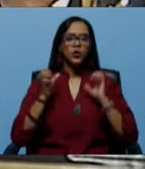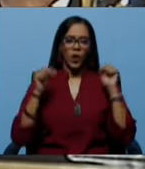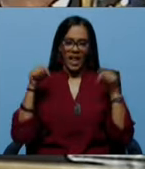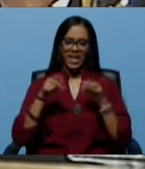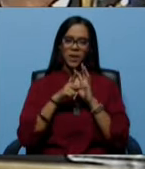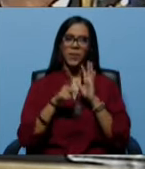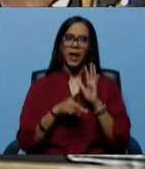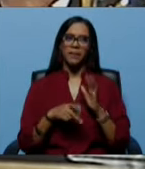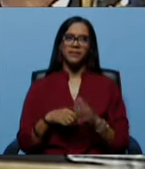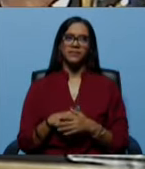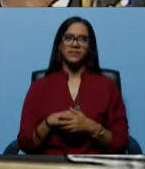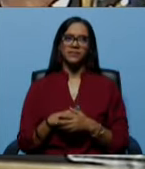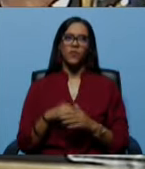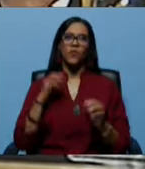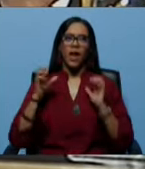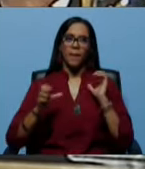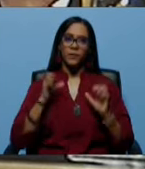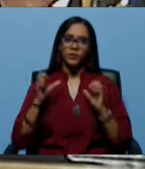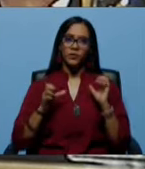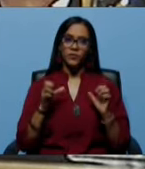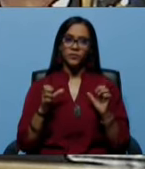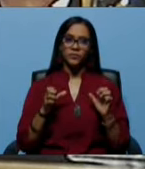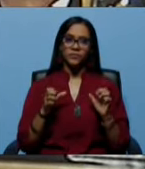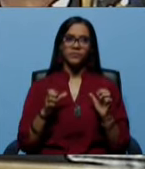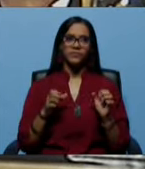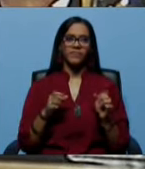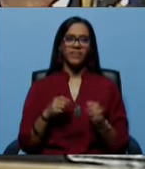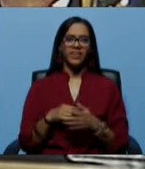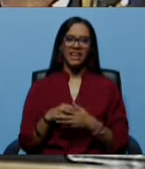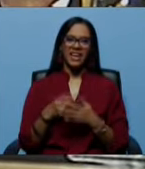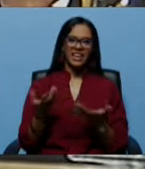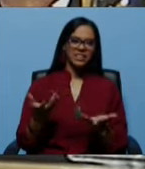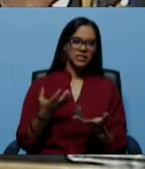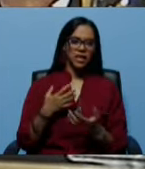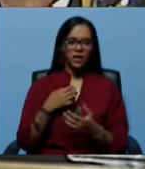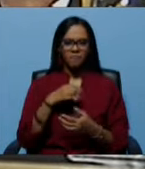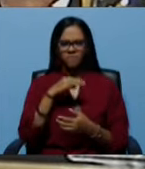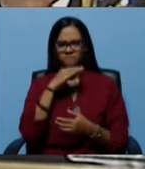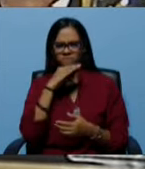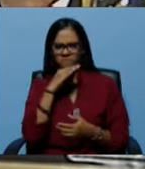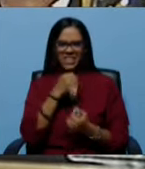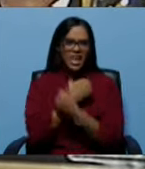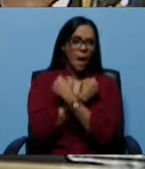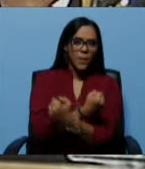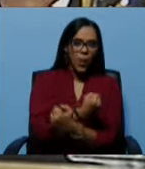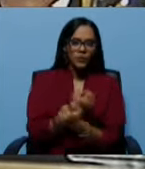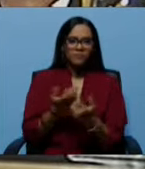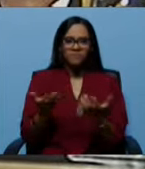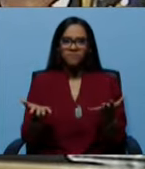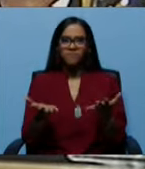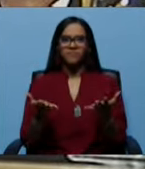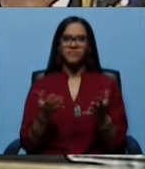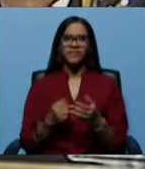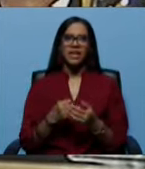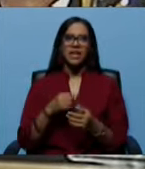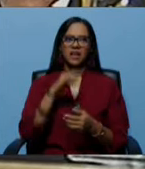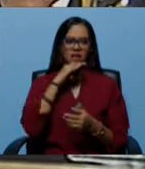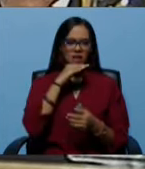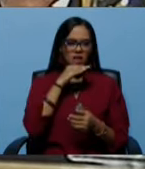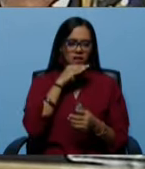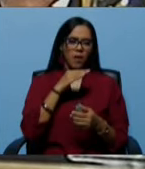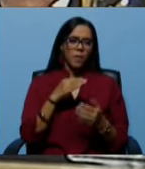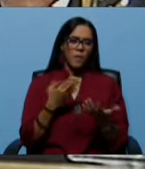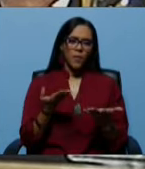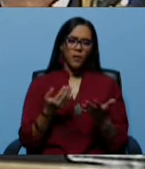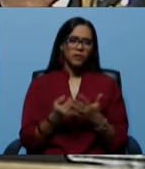programa. Una emoción de esa entre rabia y amor, ¿no? Rabia por la impotencia de la